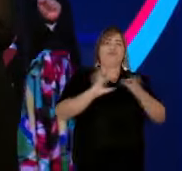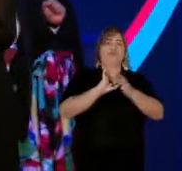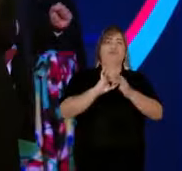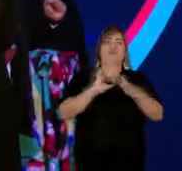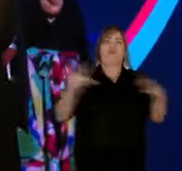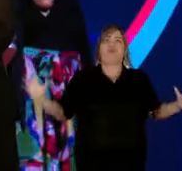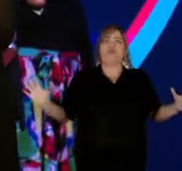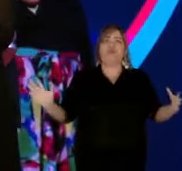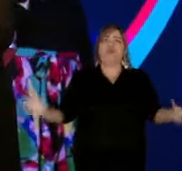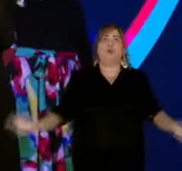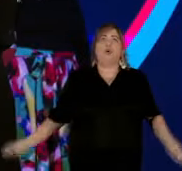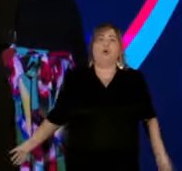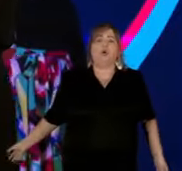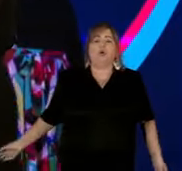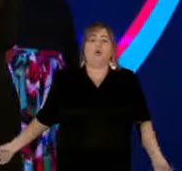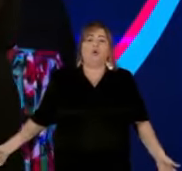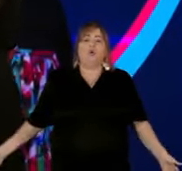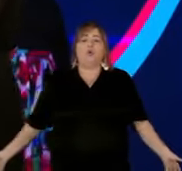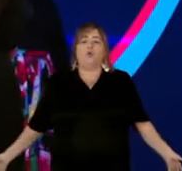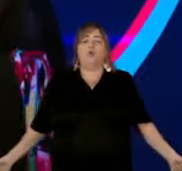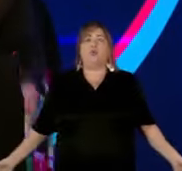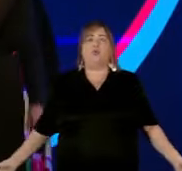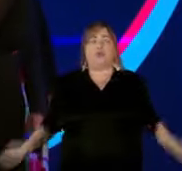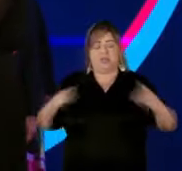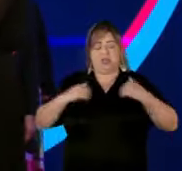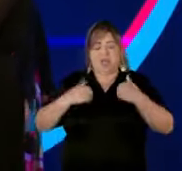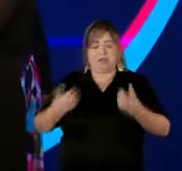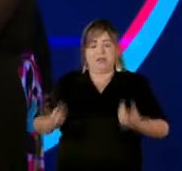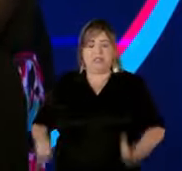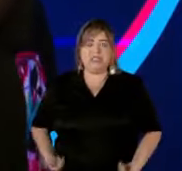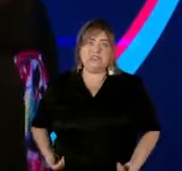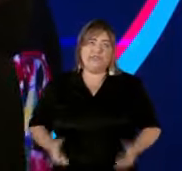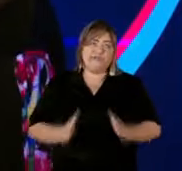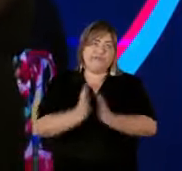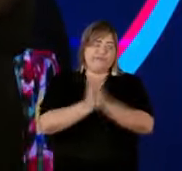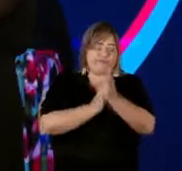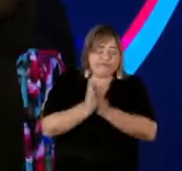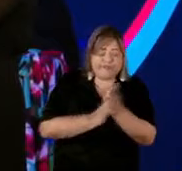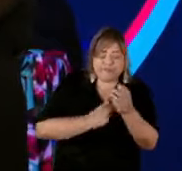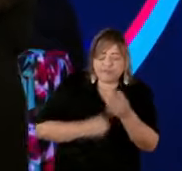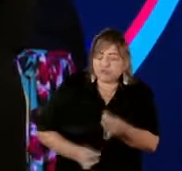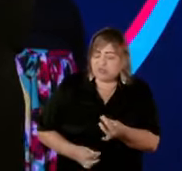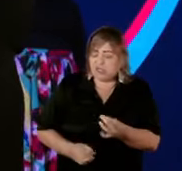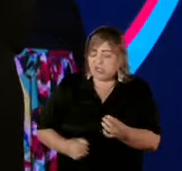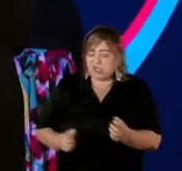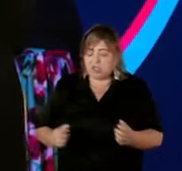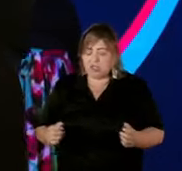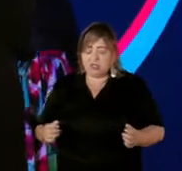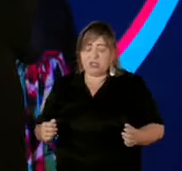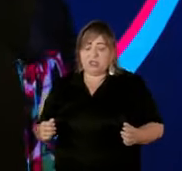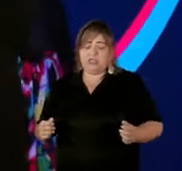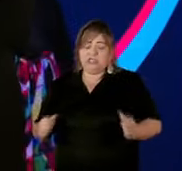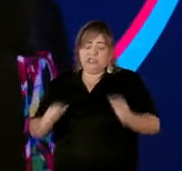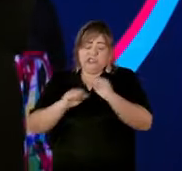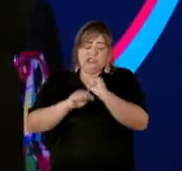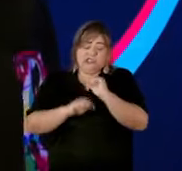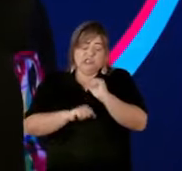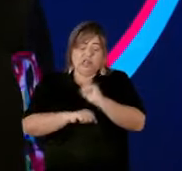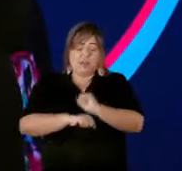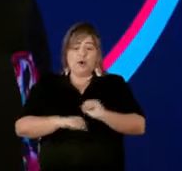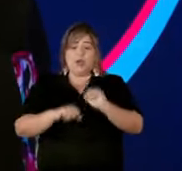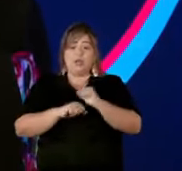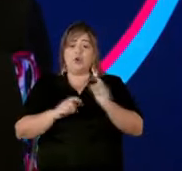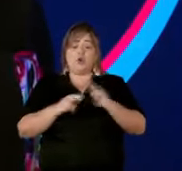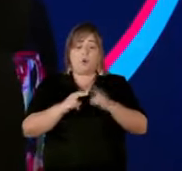soltarte, tiene que soltarte el desánimo, la falta de interés, la pasión que has perdido. En el nombre de Jesús,